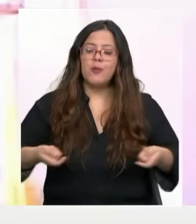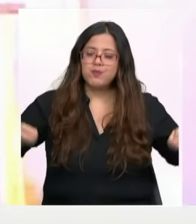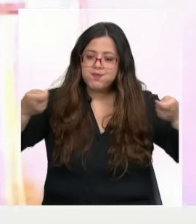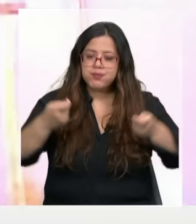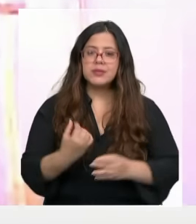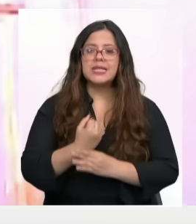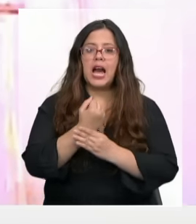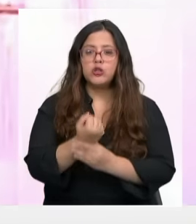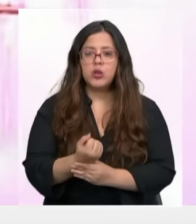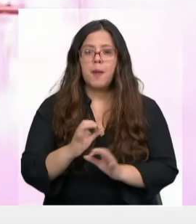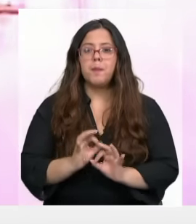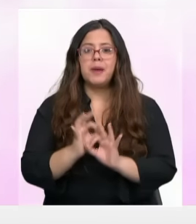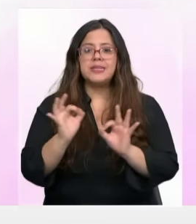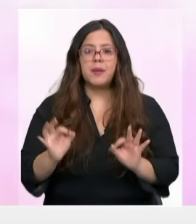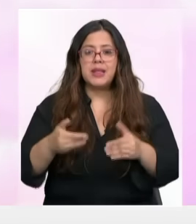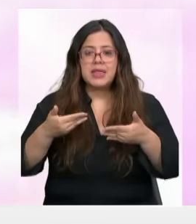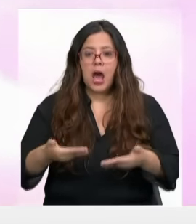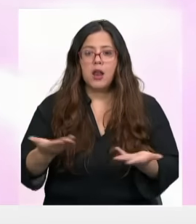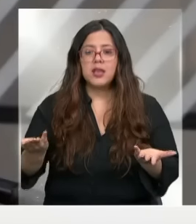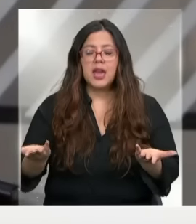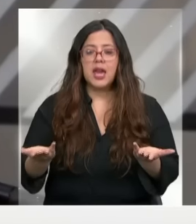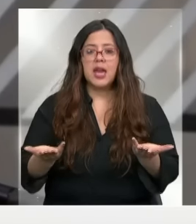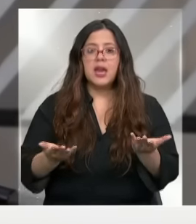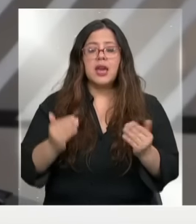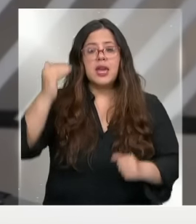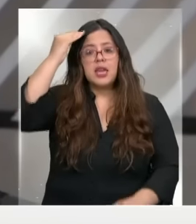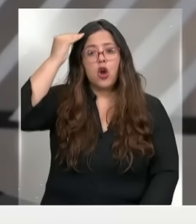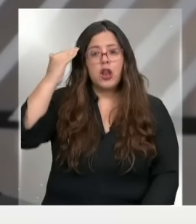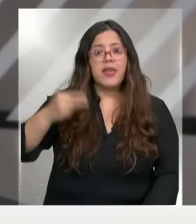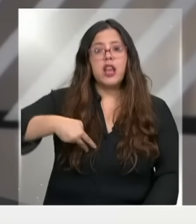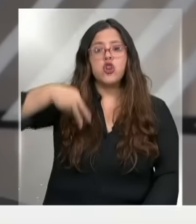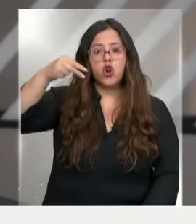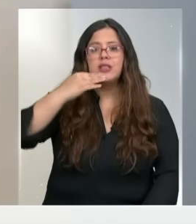disposición, en particular ahora que los norcoreanos se han sumado.